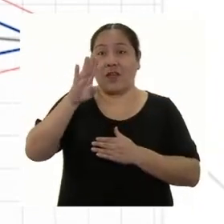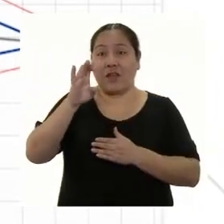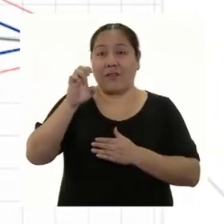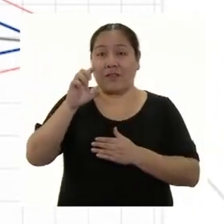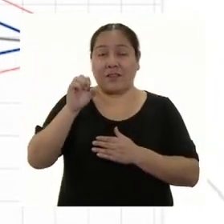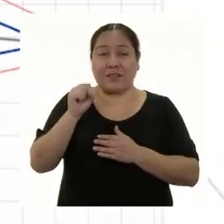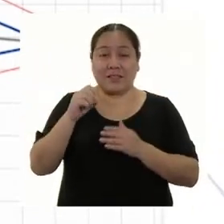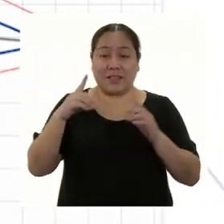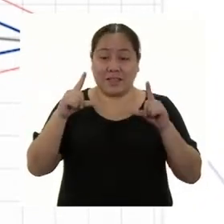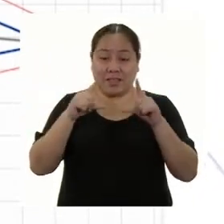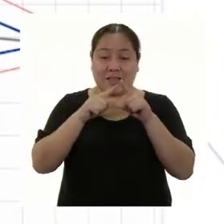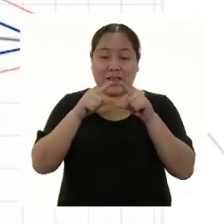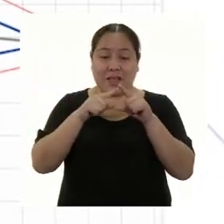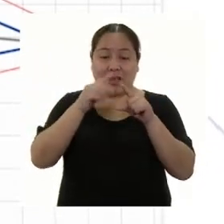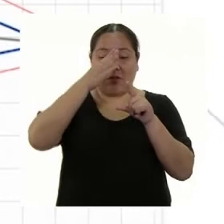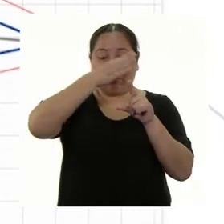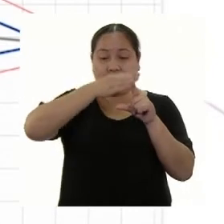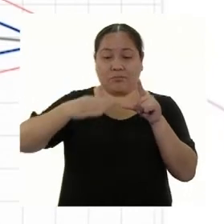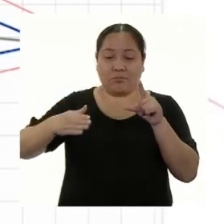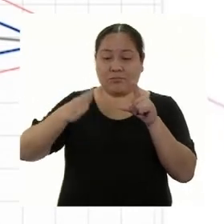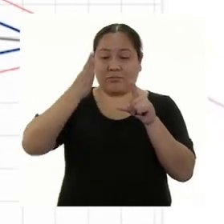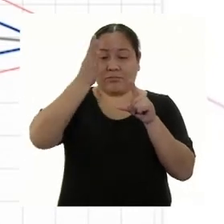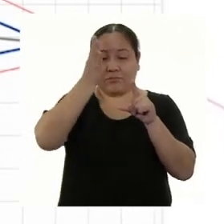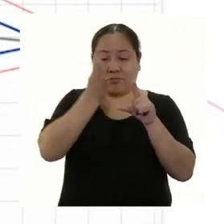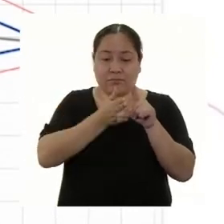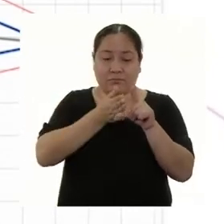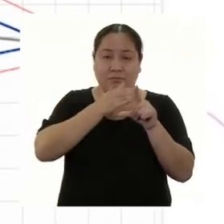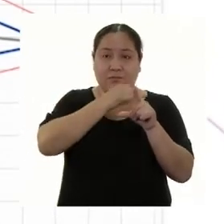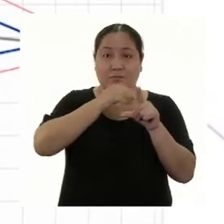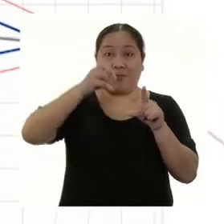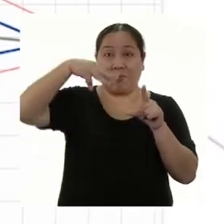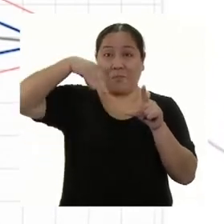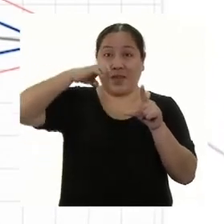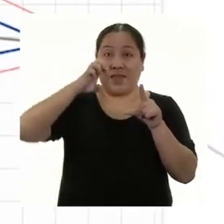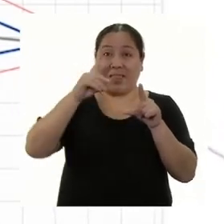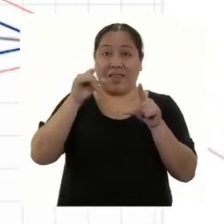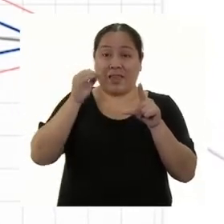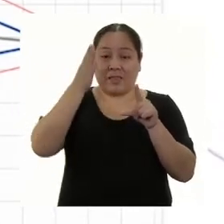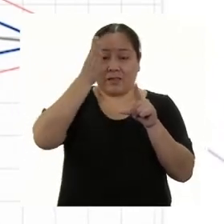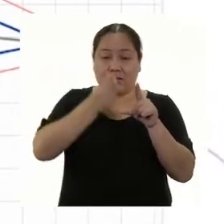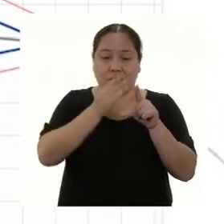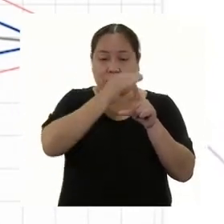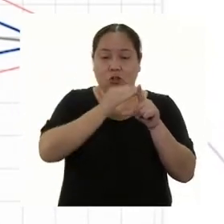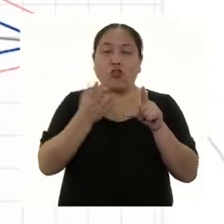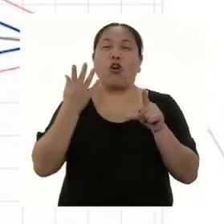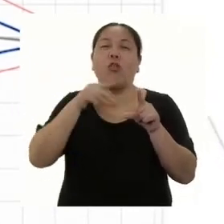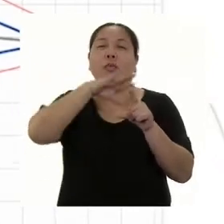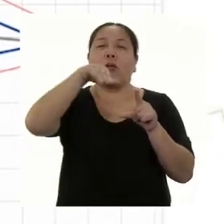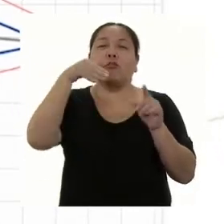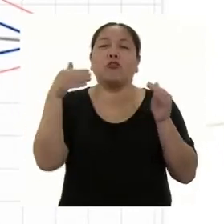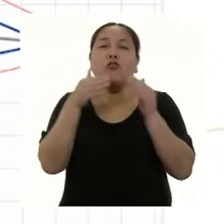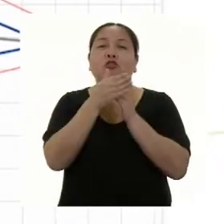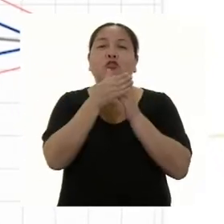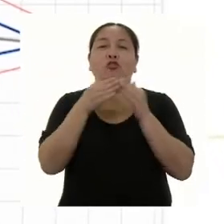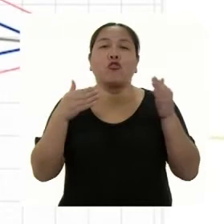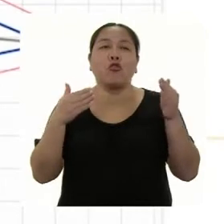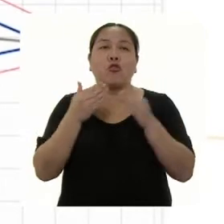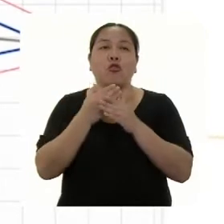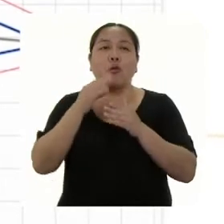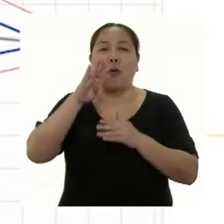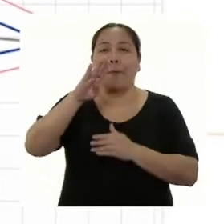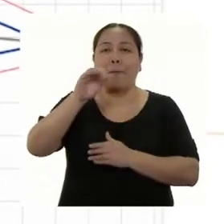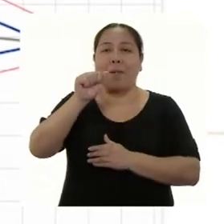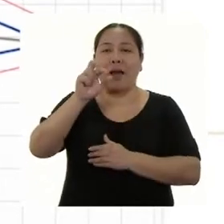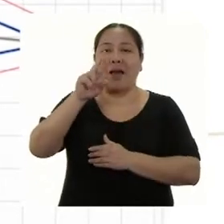el triángulo hemos identificado las tres medianas que existen y la intersección de ellas origina el